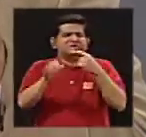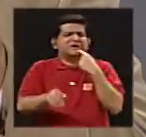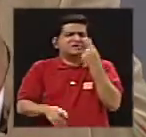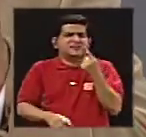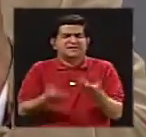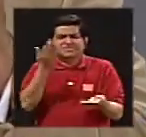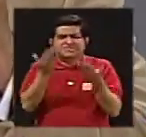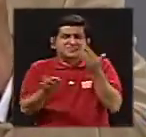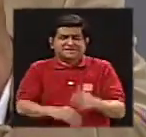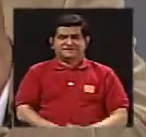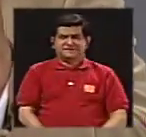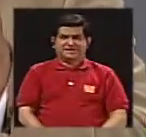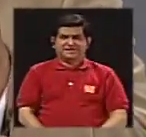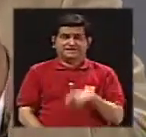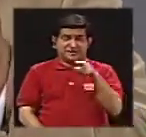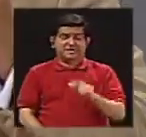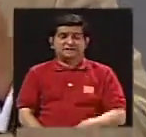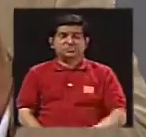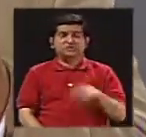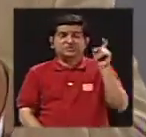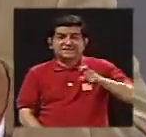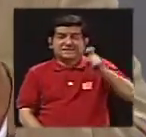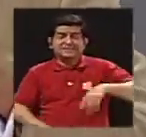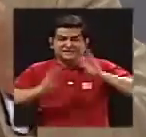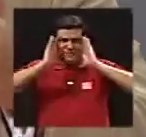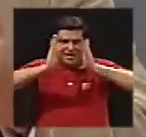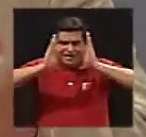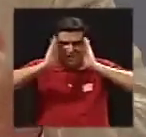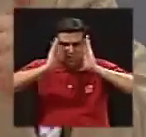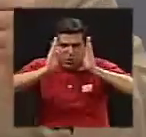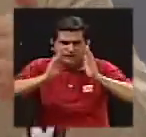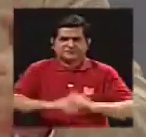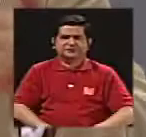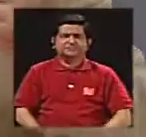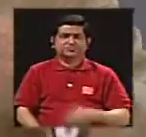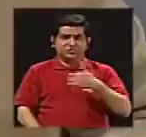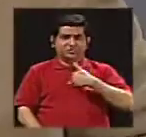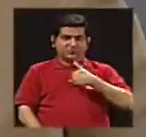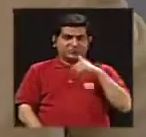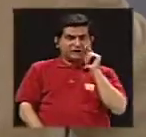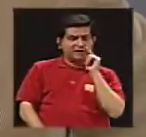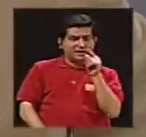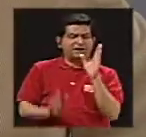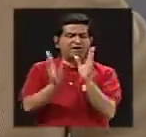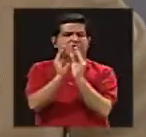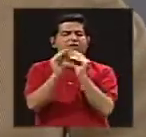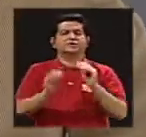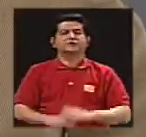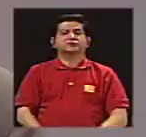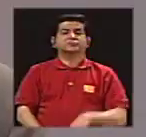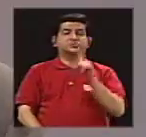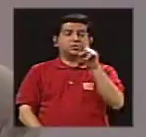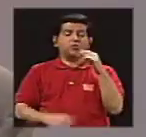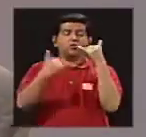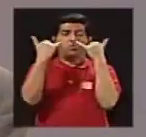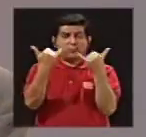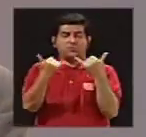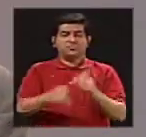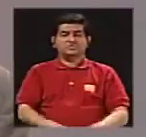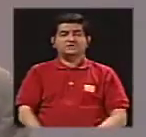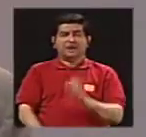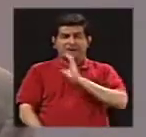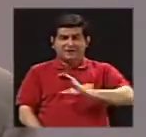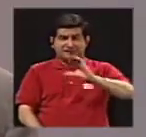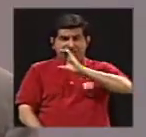candentes que deben tratarse o que van a ser tratados en este congreso Bueno uno ya que viene con aspectos